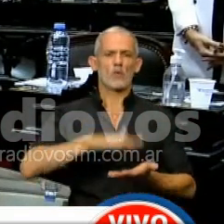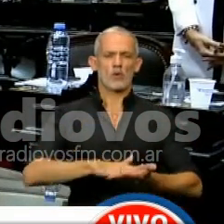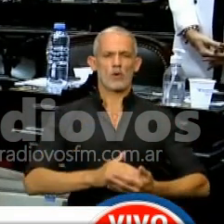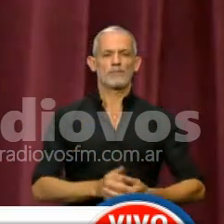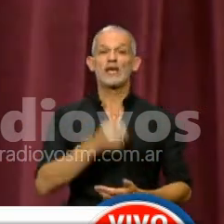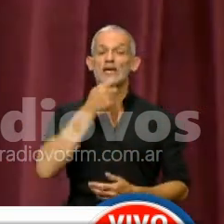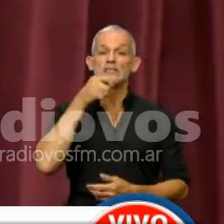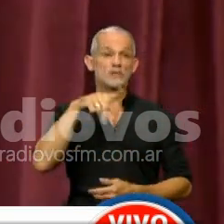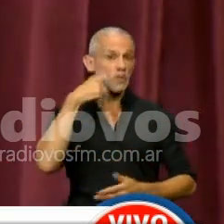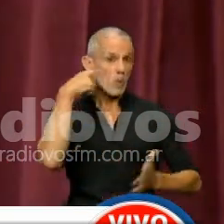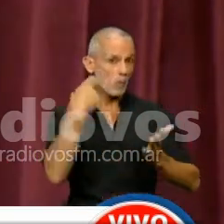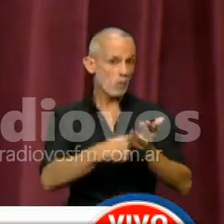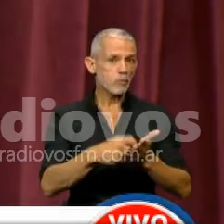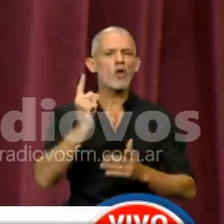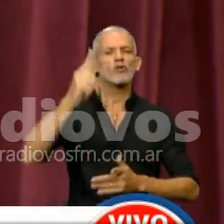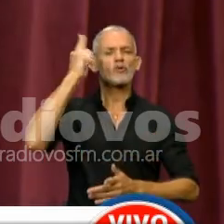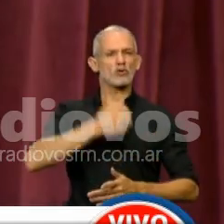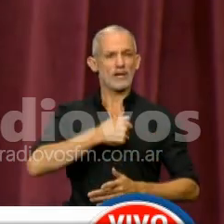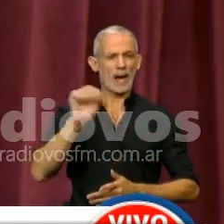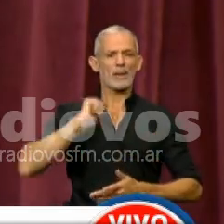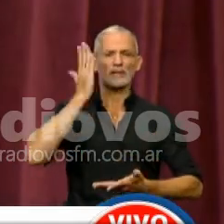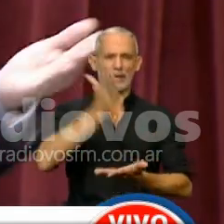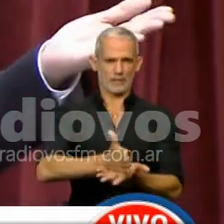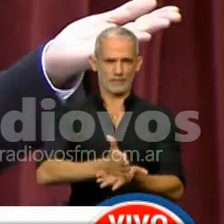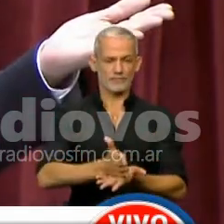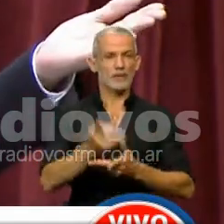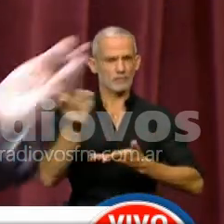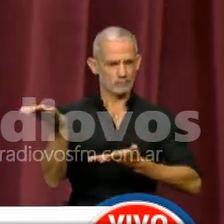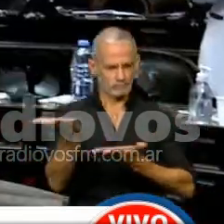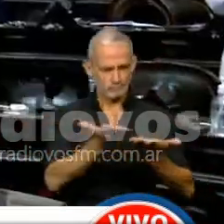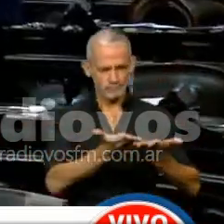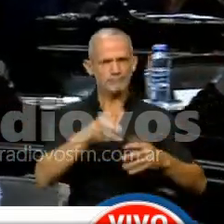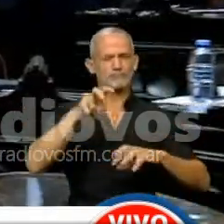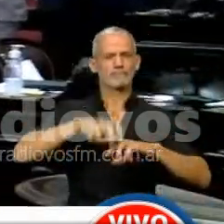Si así no lo hiciereis, Dios y la patria os lo demanden. Lo invito a